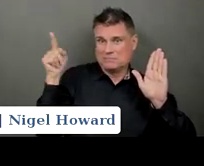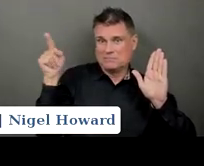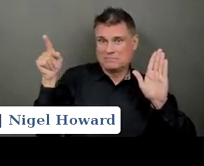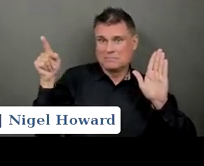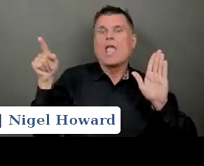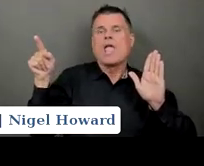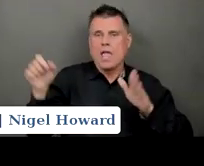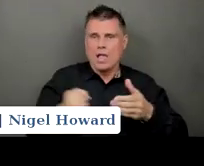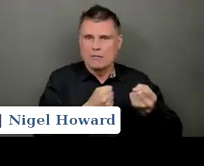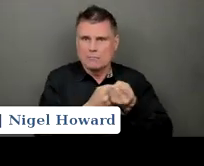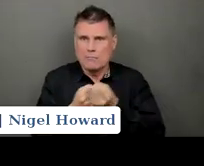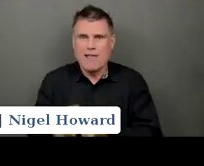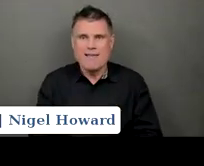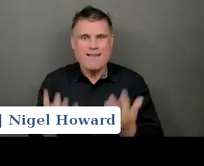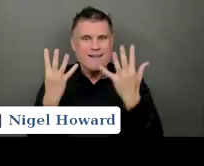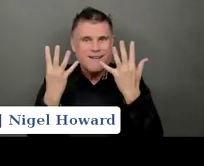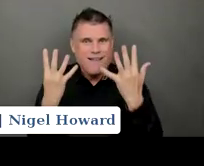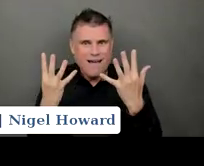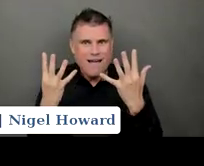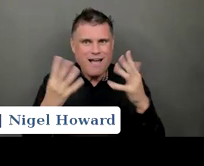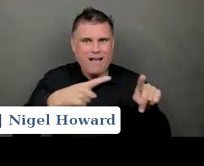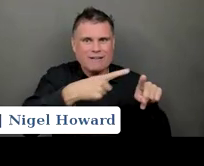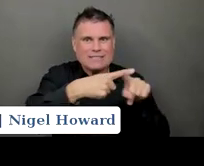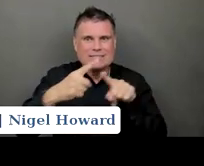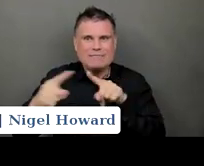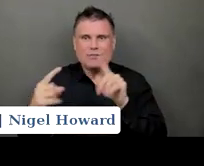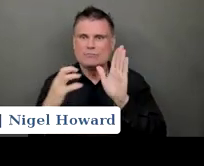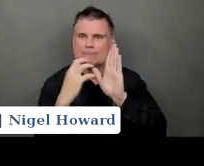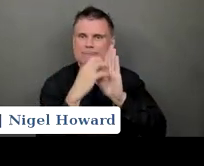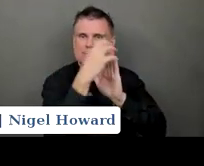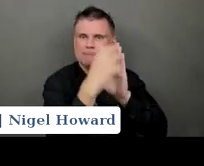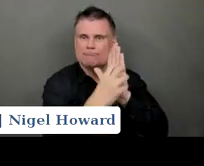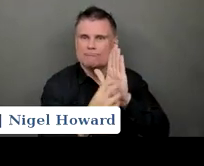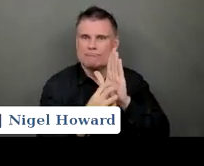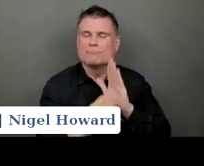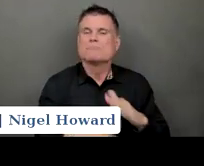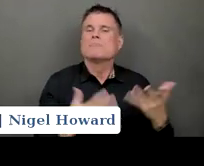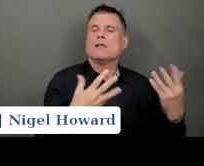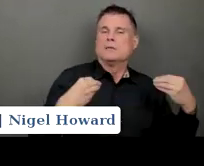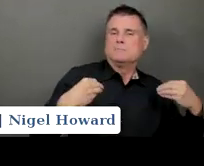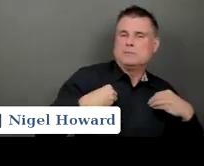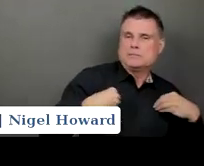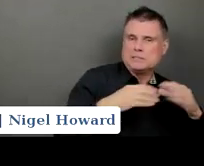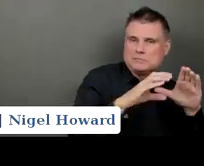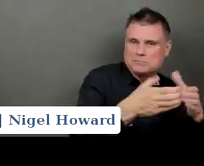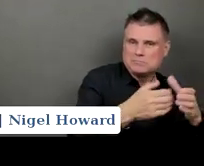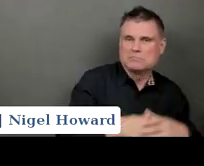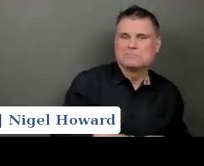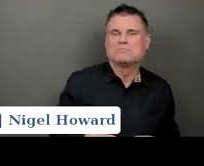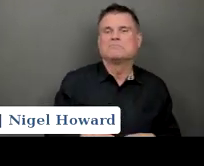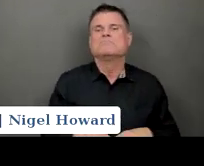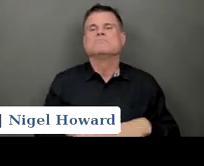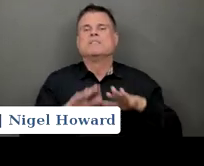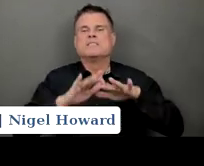que engloban todo lo que es la malla de la protección social en el Uruguay, algunos dispositivos que ya existían,